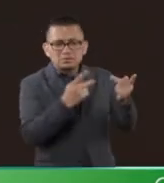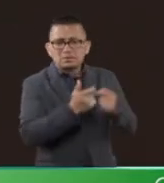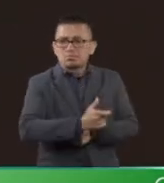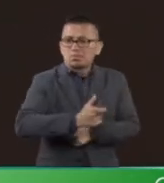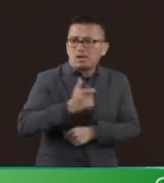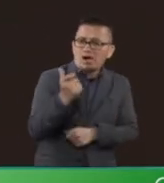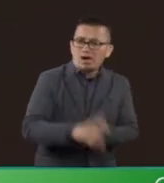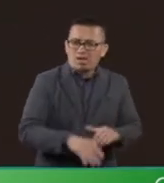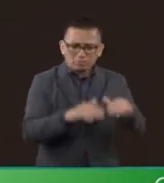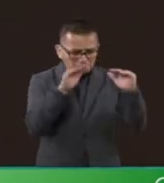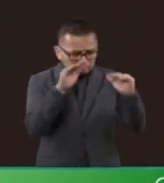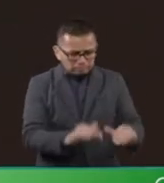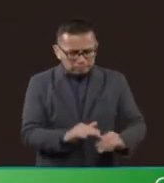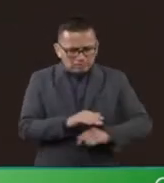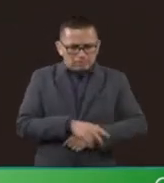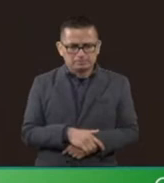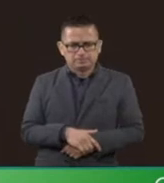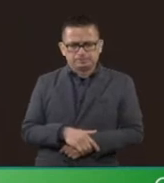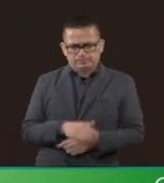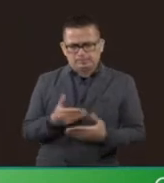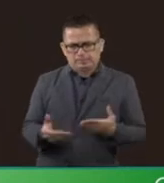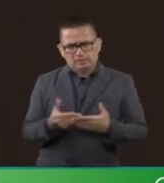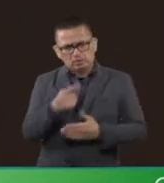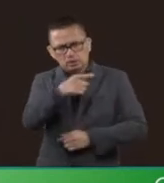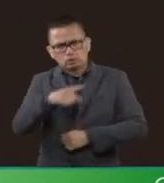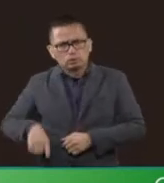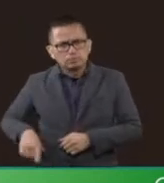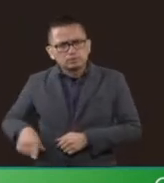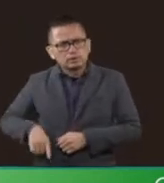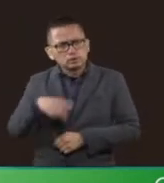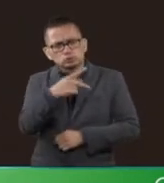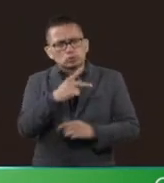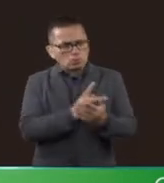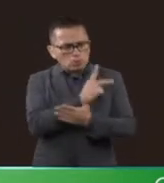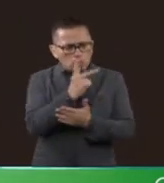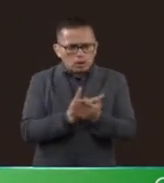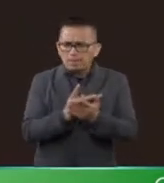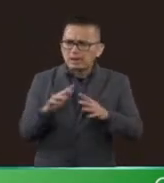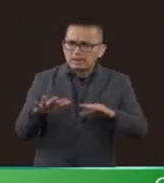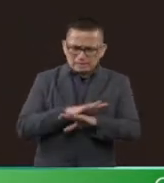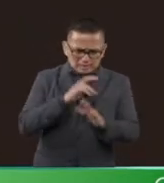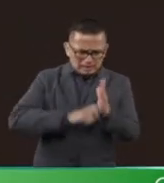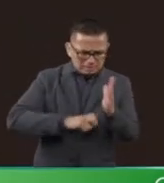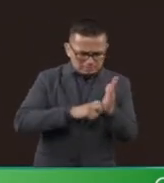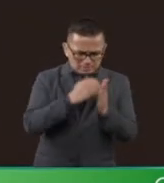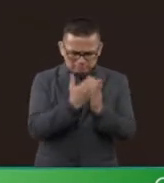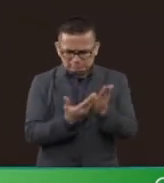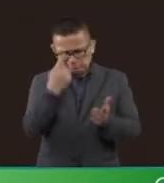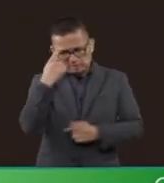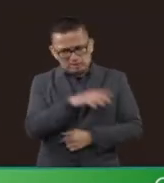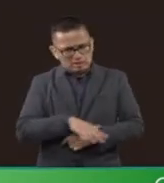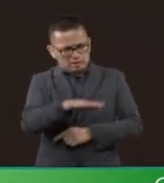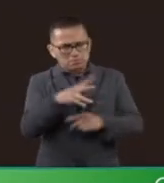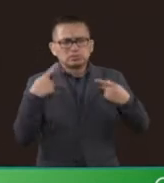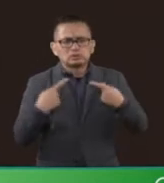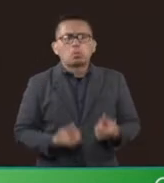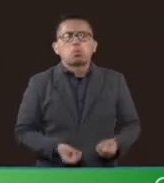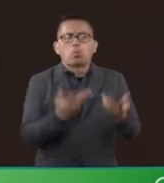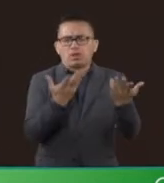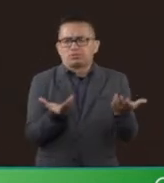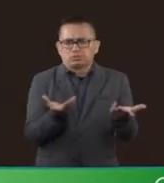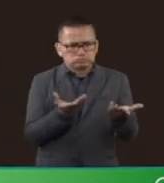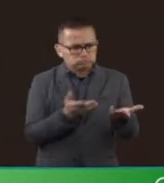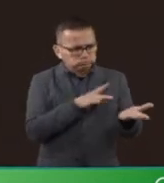esta administración se cambió el diseño de los programas de bienestar, se amplió la cantidad de beneficiarios, hoy hay 8 programas